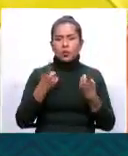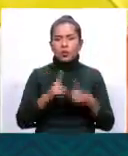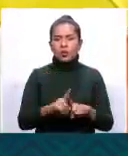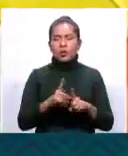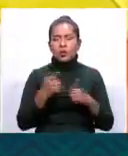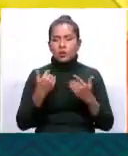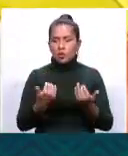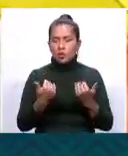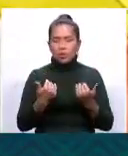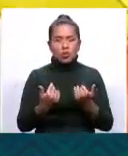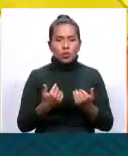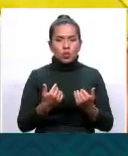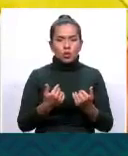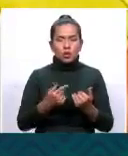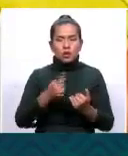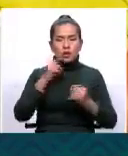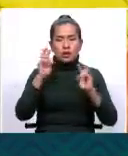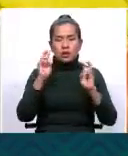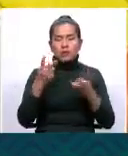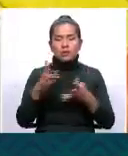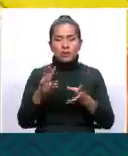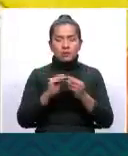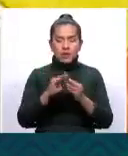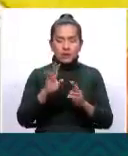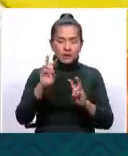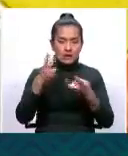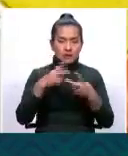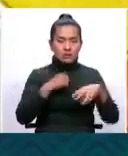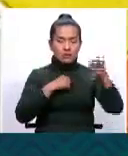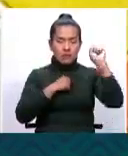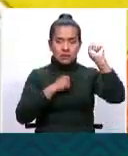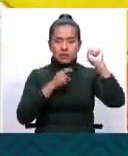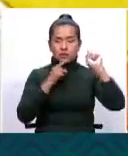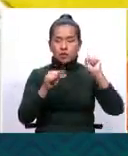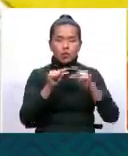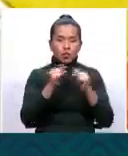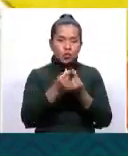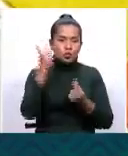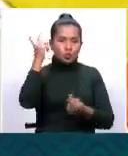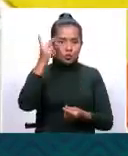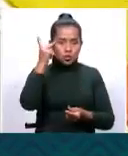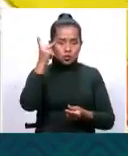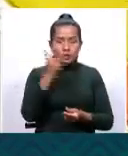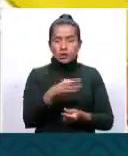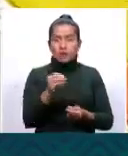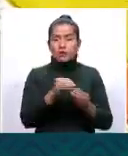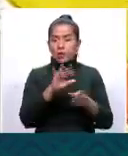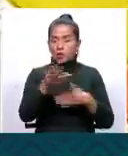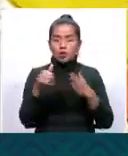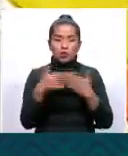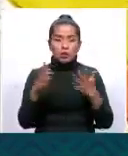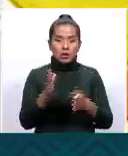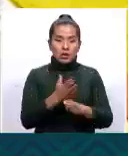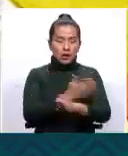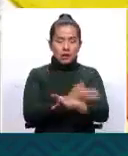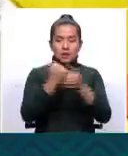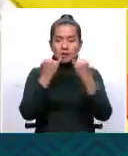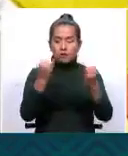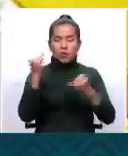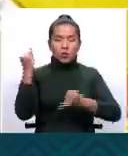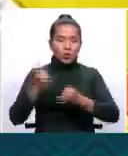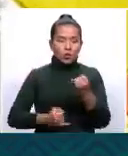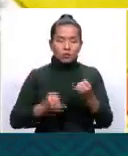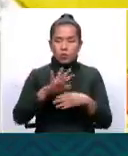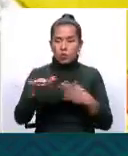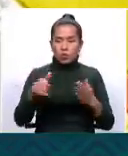hoy de nuestro instrumento político MASI-PCP. En torno a eso y a las conclusiones que ya se han hecho públicas,